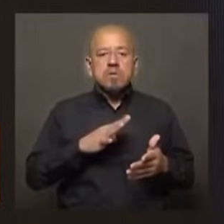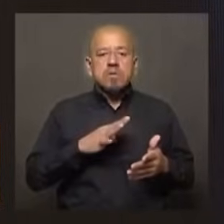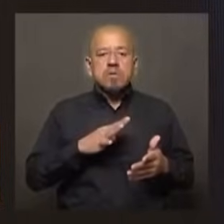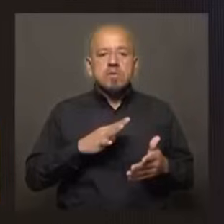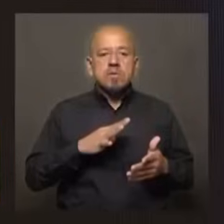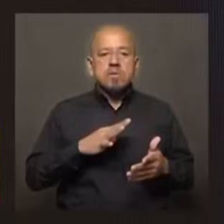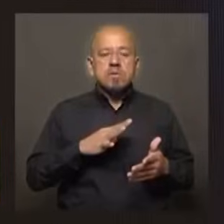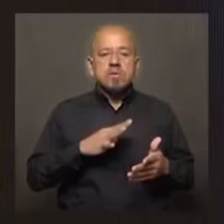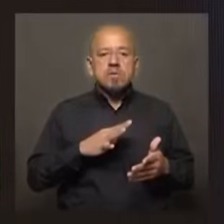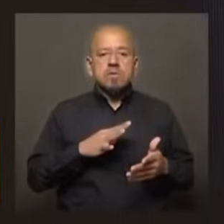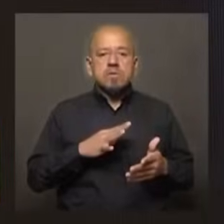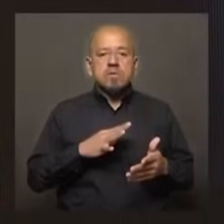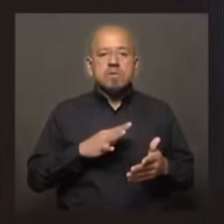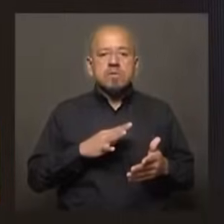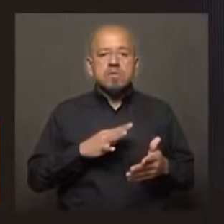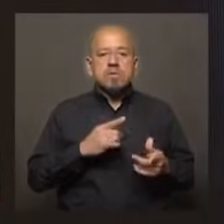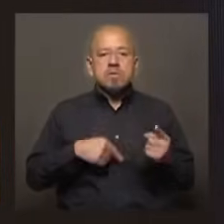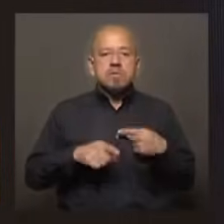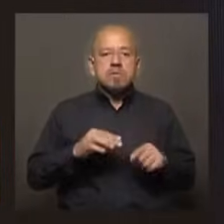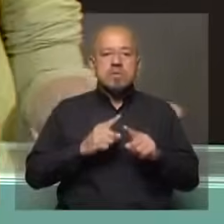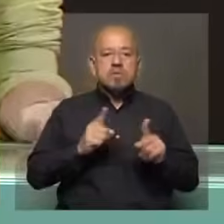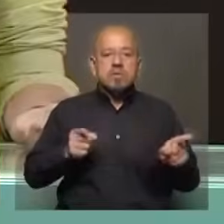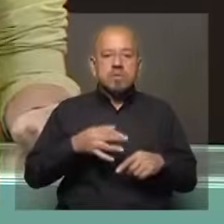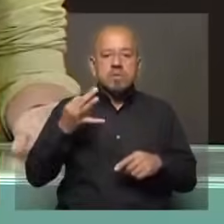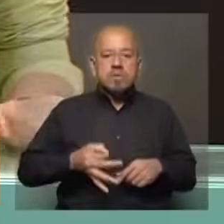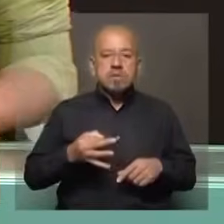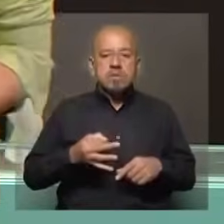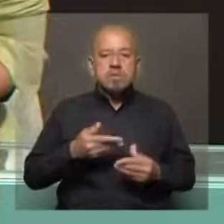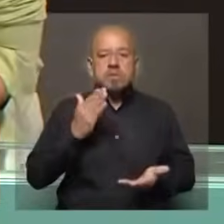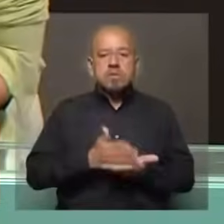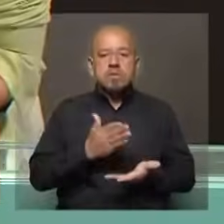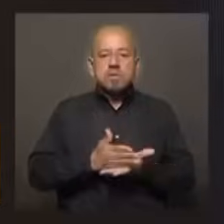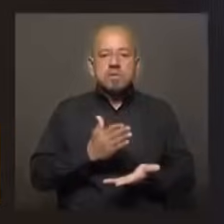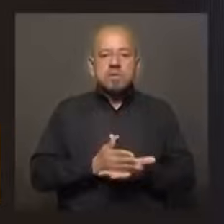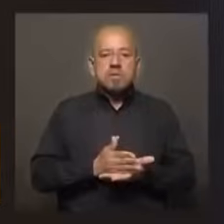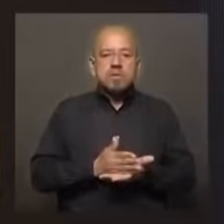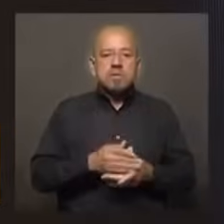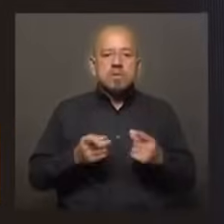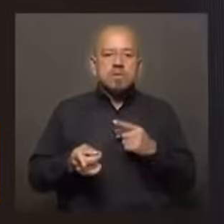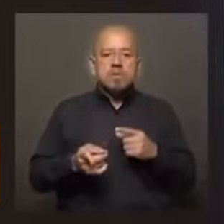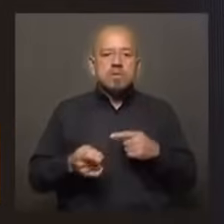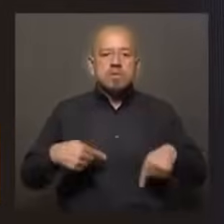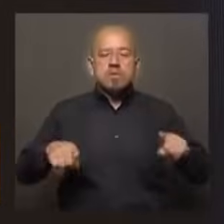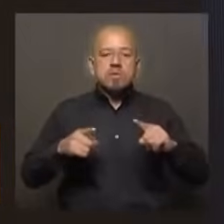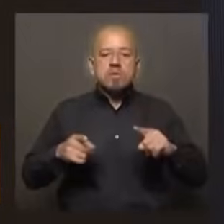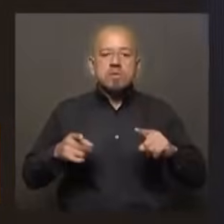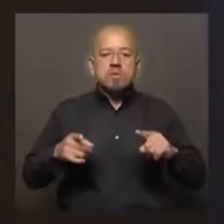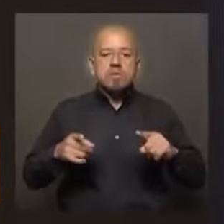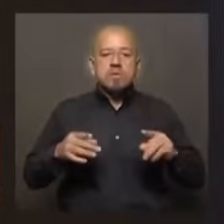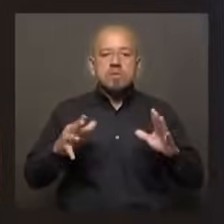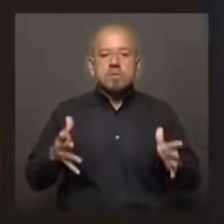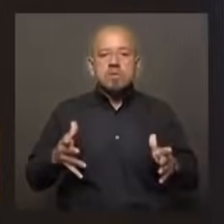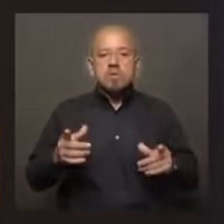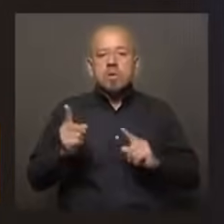todas conseguido los mismos derechos. No es verdad que todas tenemos los mismos derechos. No. Algunas somos más privilegiadas que otras